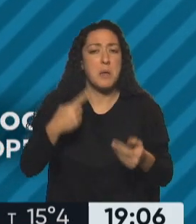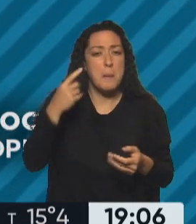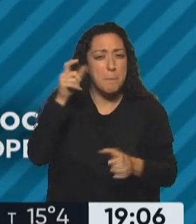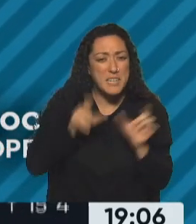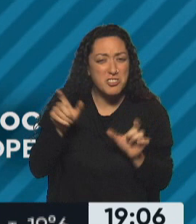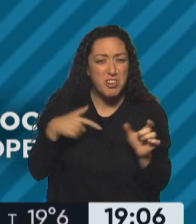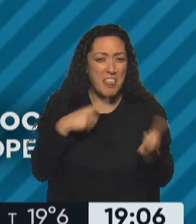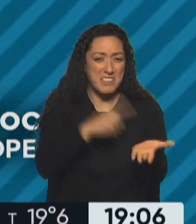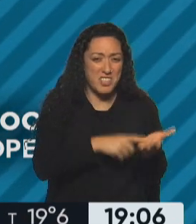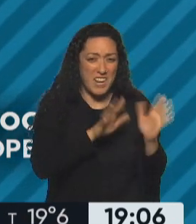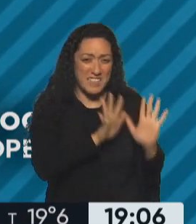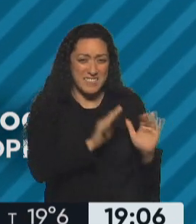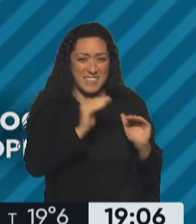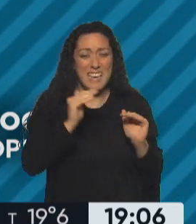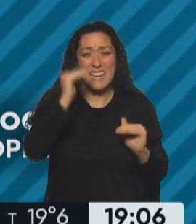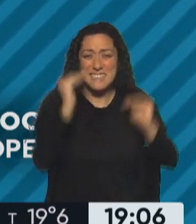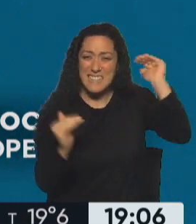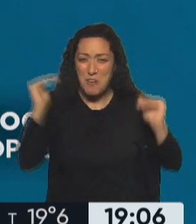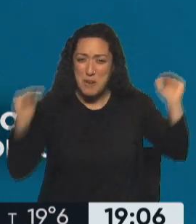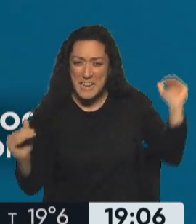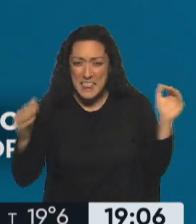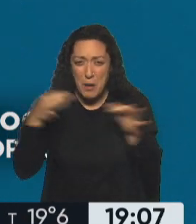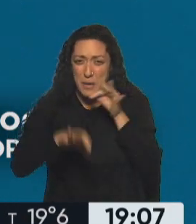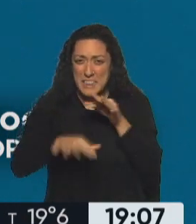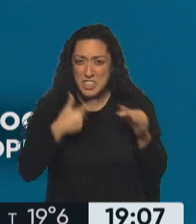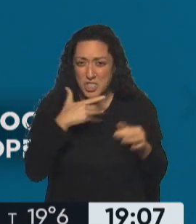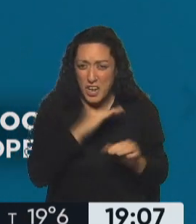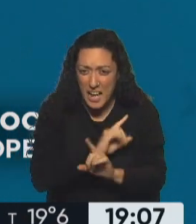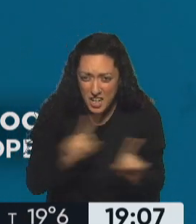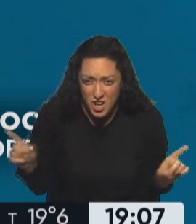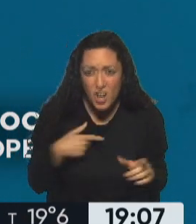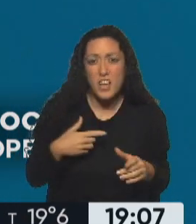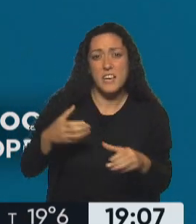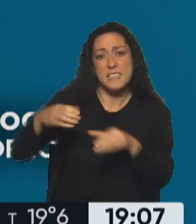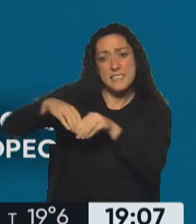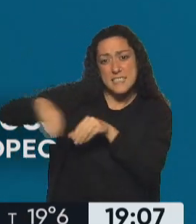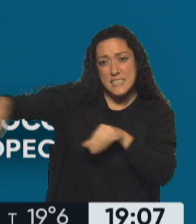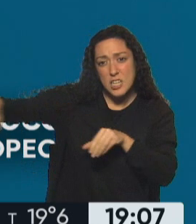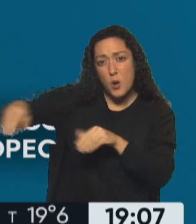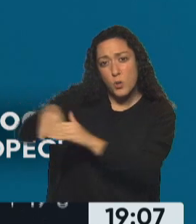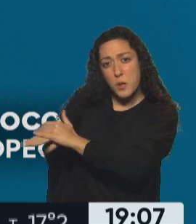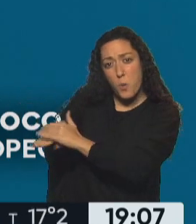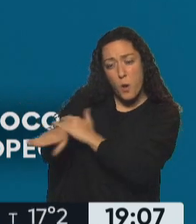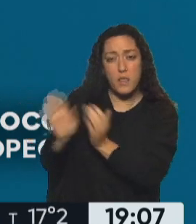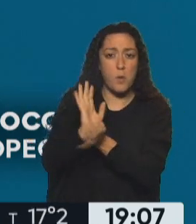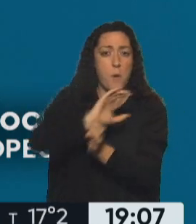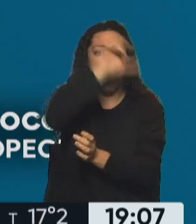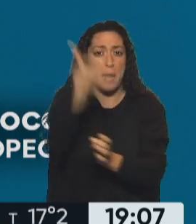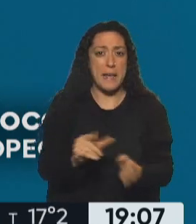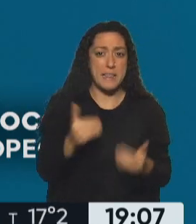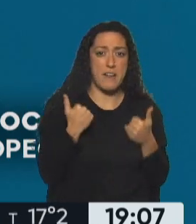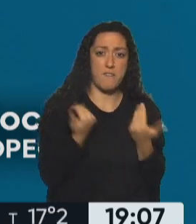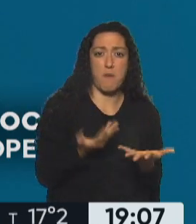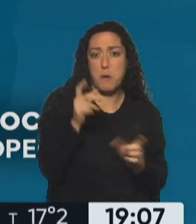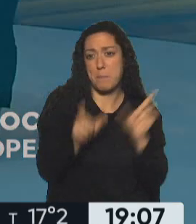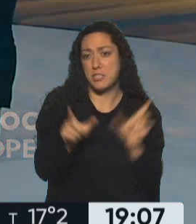la soja. Y esto me llama la atención. Tener la soja en silo bolsas es estar a favor del país y de la